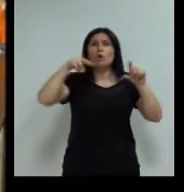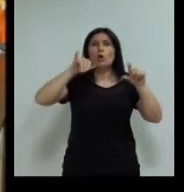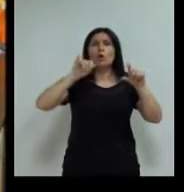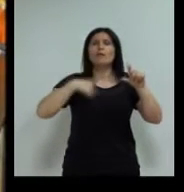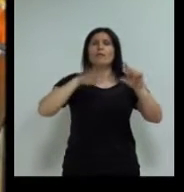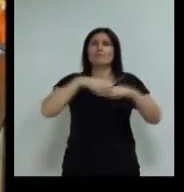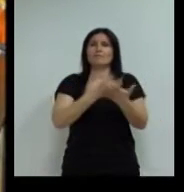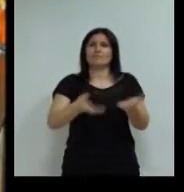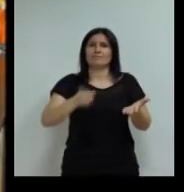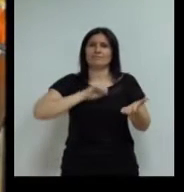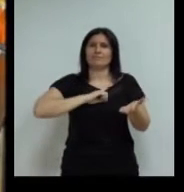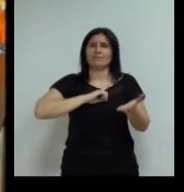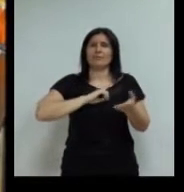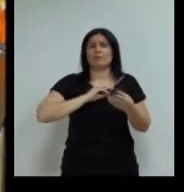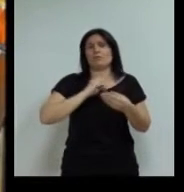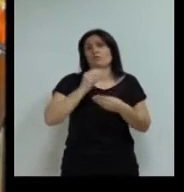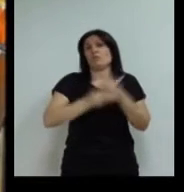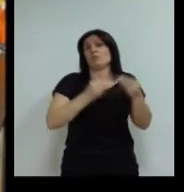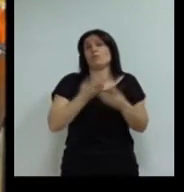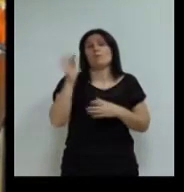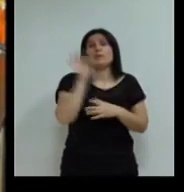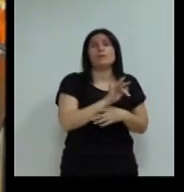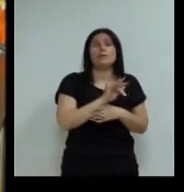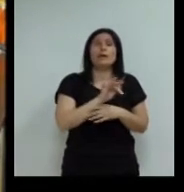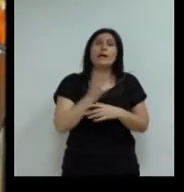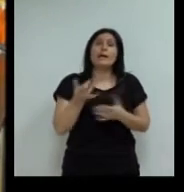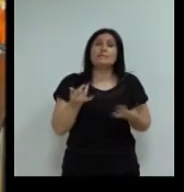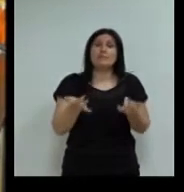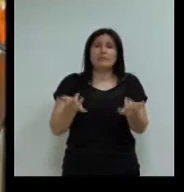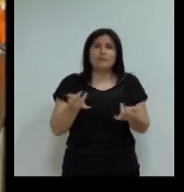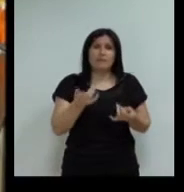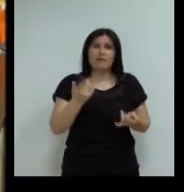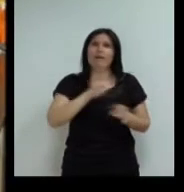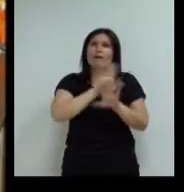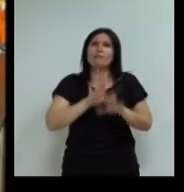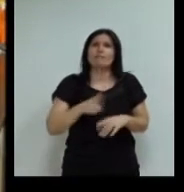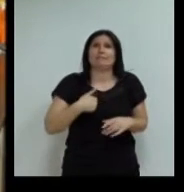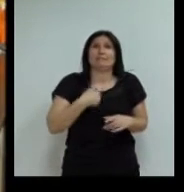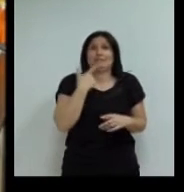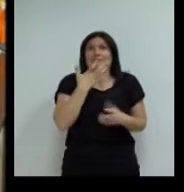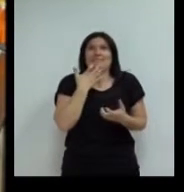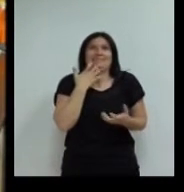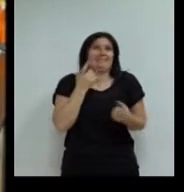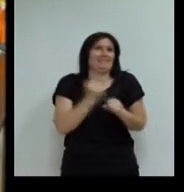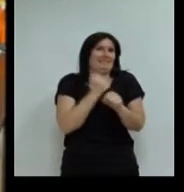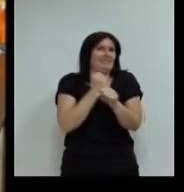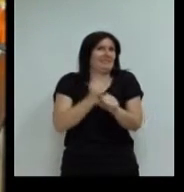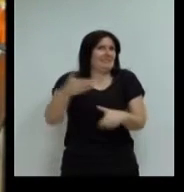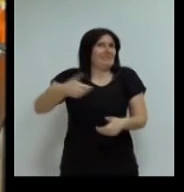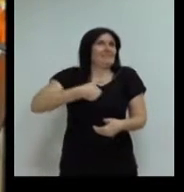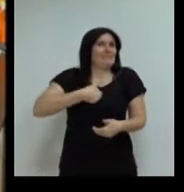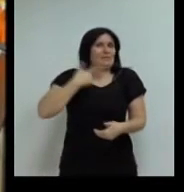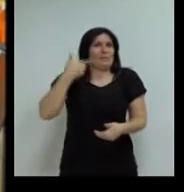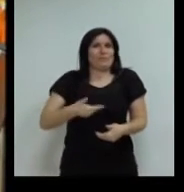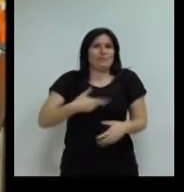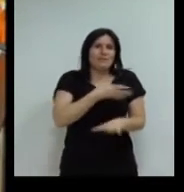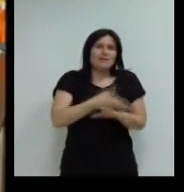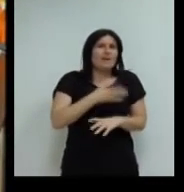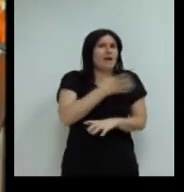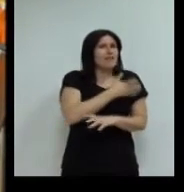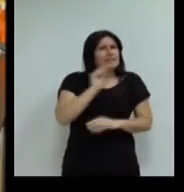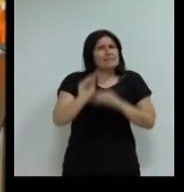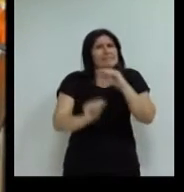nosotros para dejarnos hacer un Spider-Man en un momento dado. Confió en nosotros después de muchísimas reuniones y muchísima paliza que les